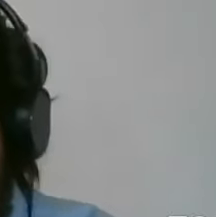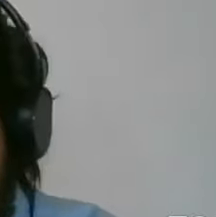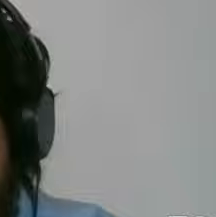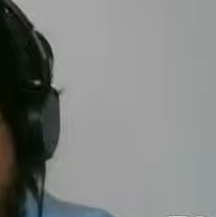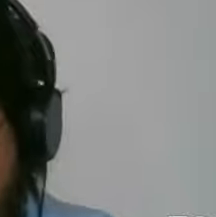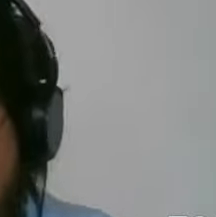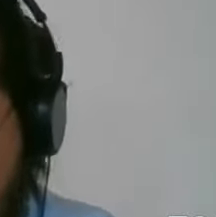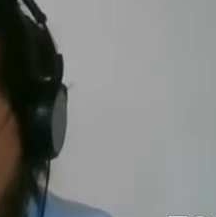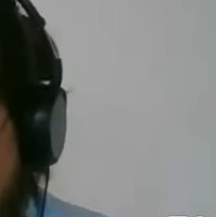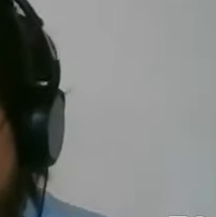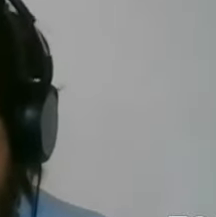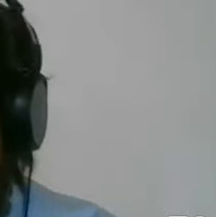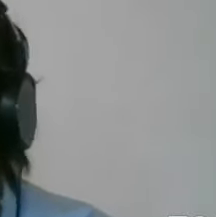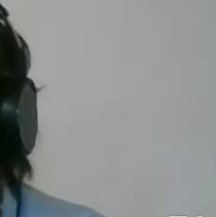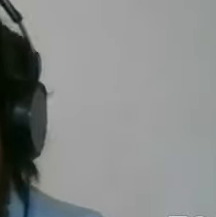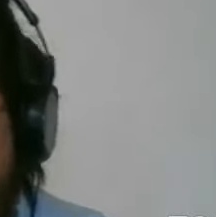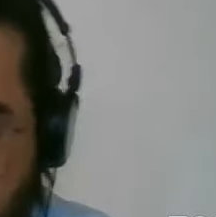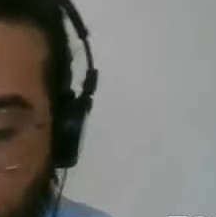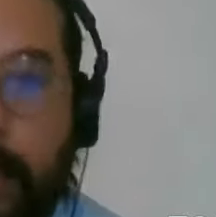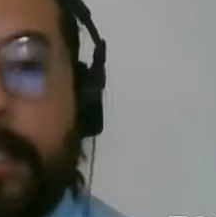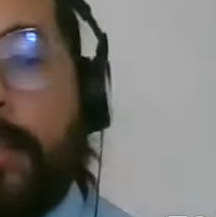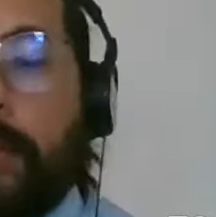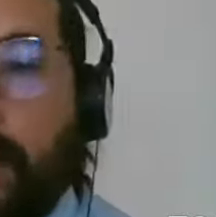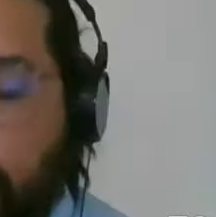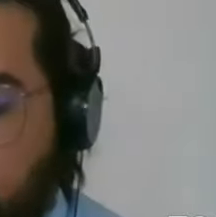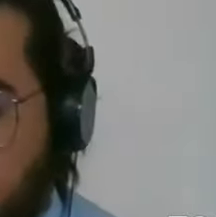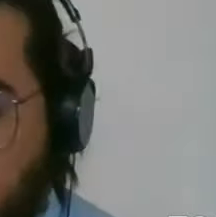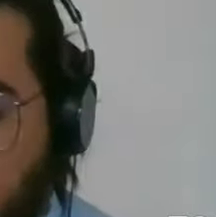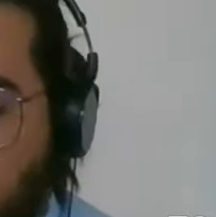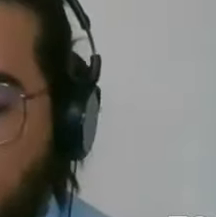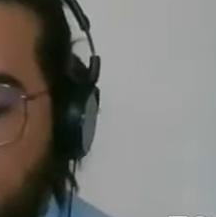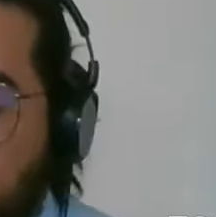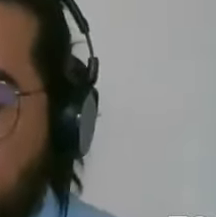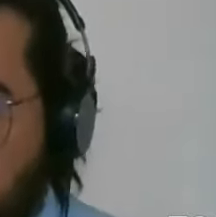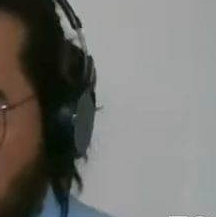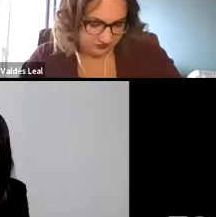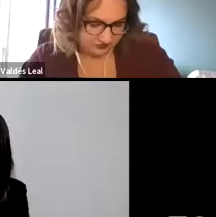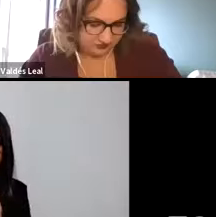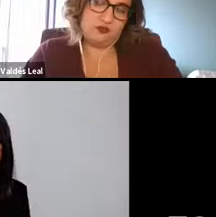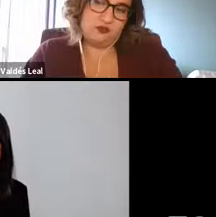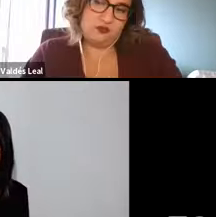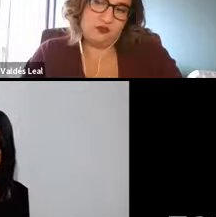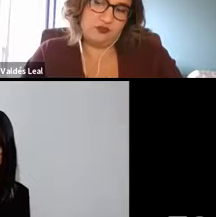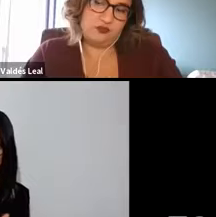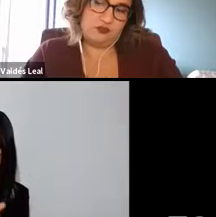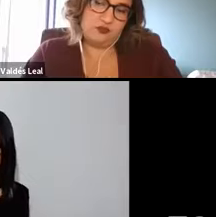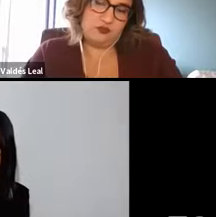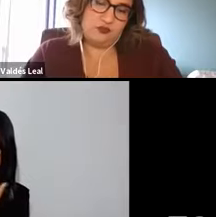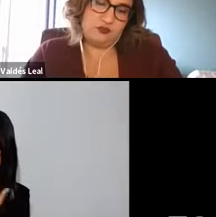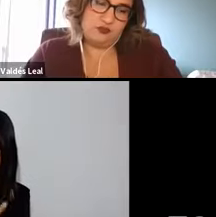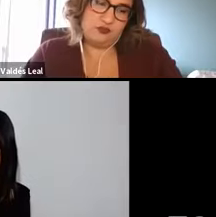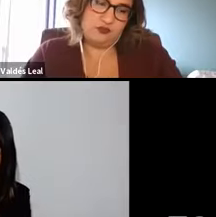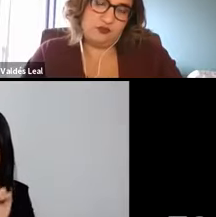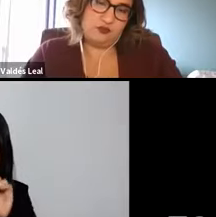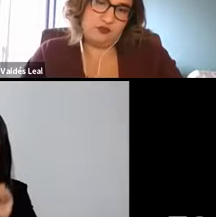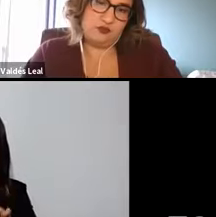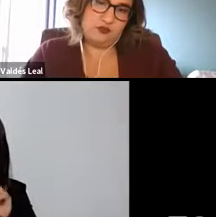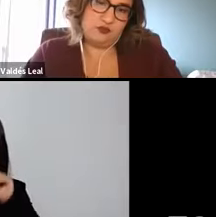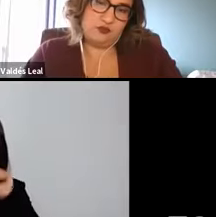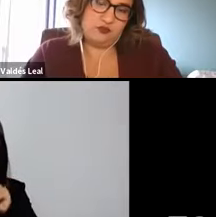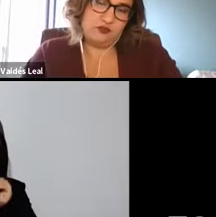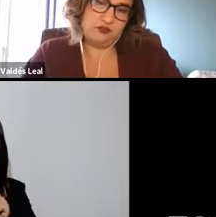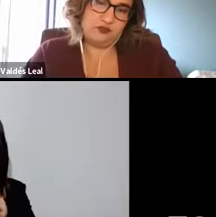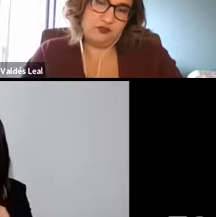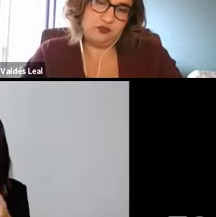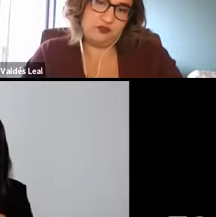¿no? Entonces, bueno, insisto, es una peculiaridad de estos cuadernos de igualdad y no